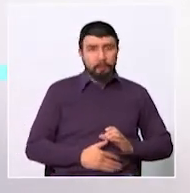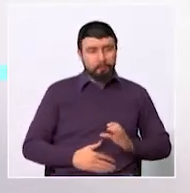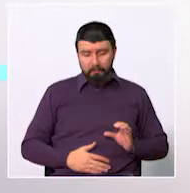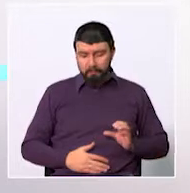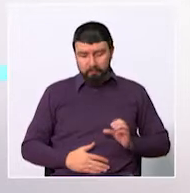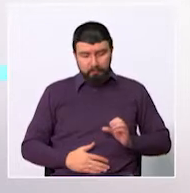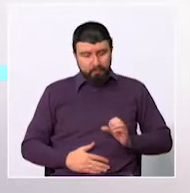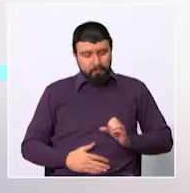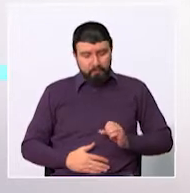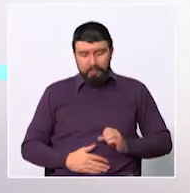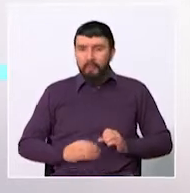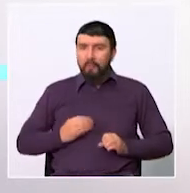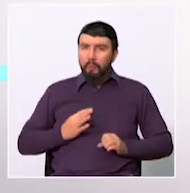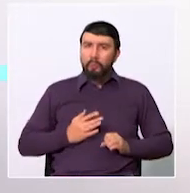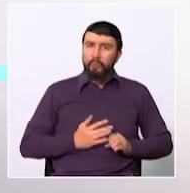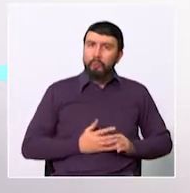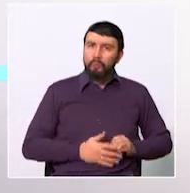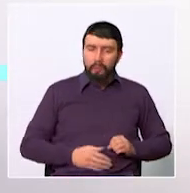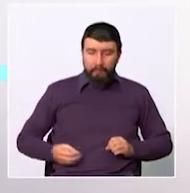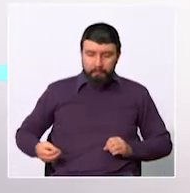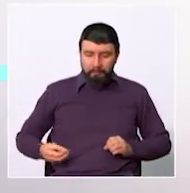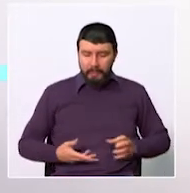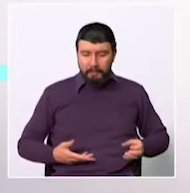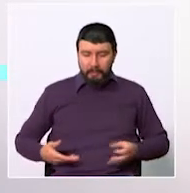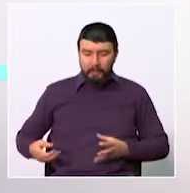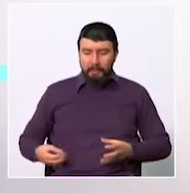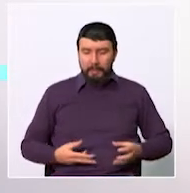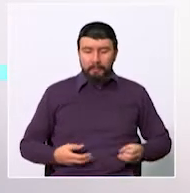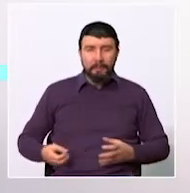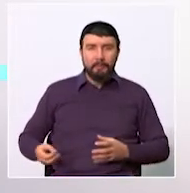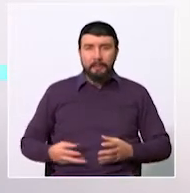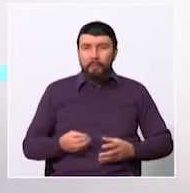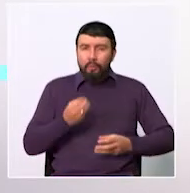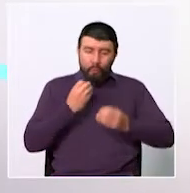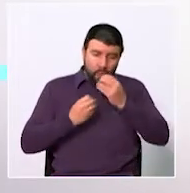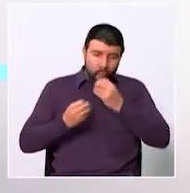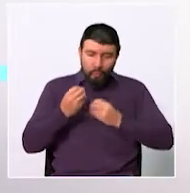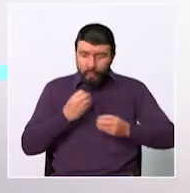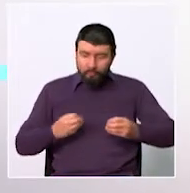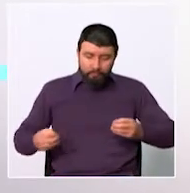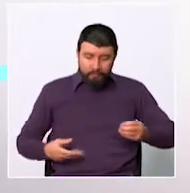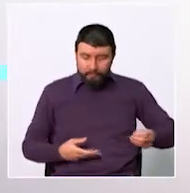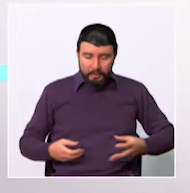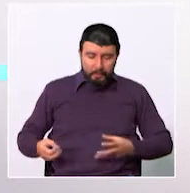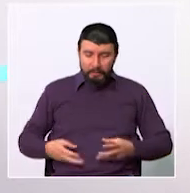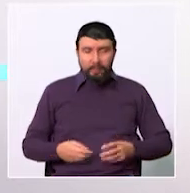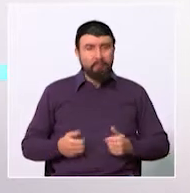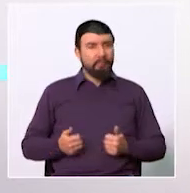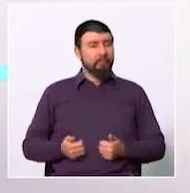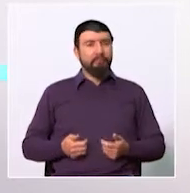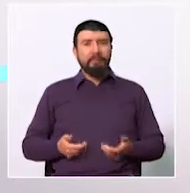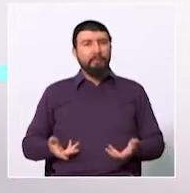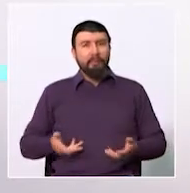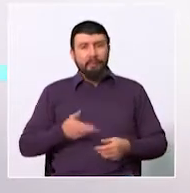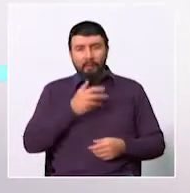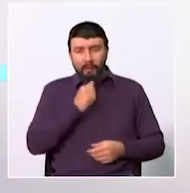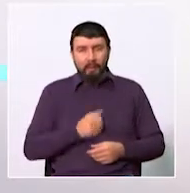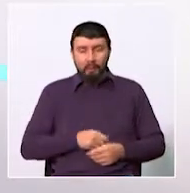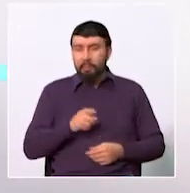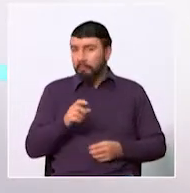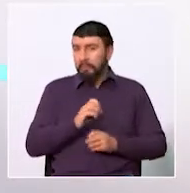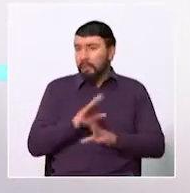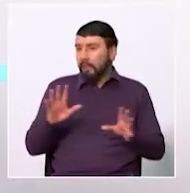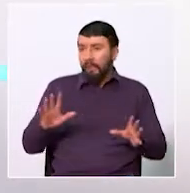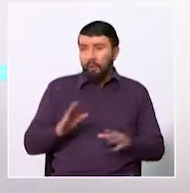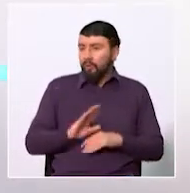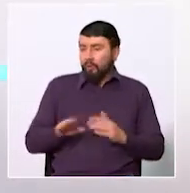los fluidos y de los componentes de la alimentación obvio como todos y ustedes